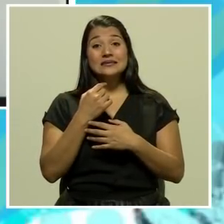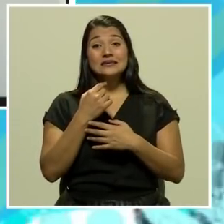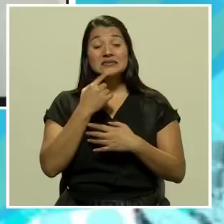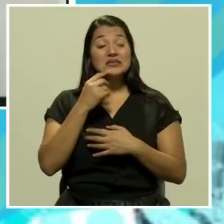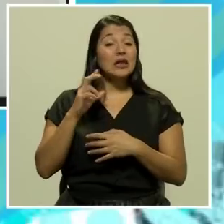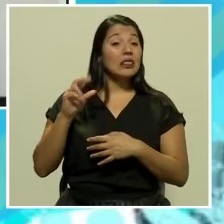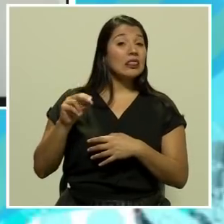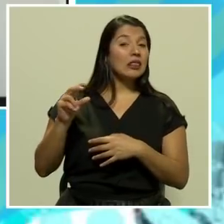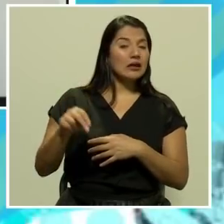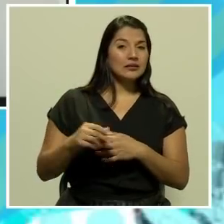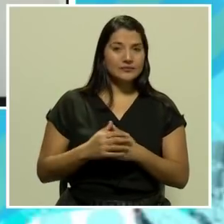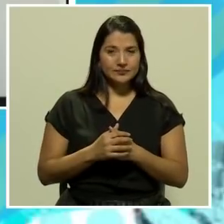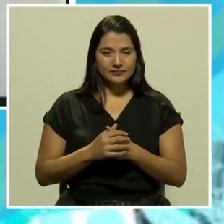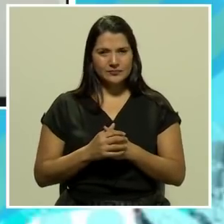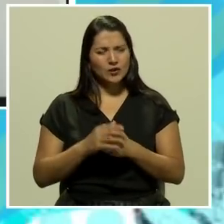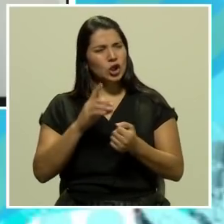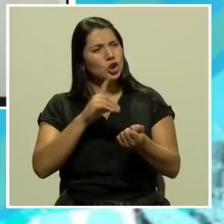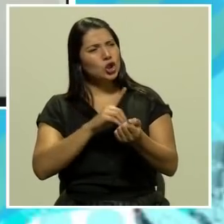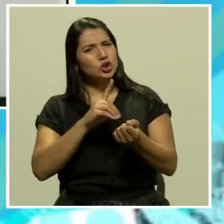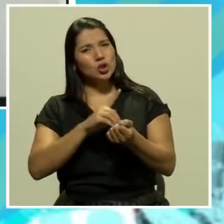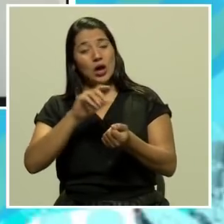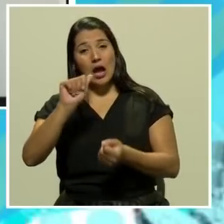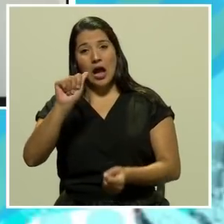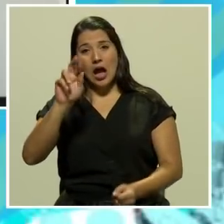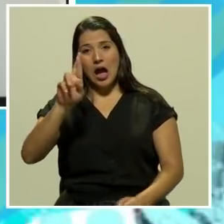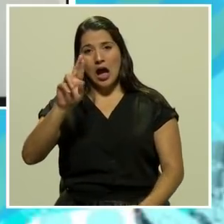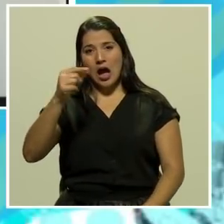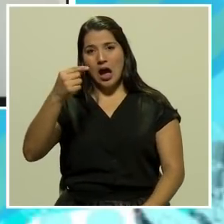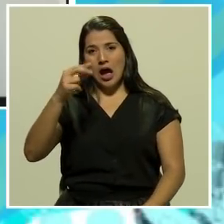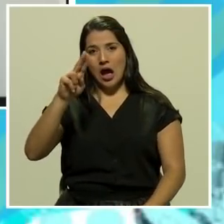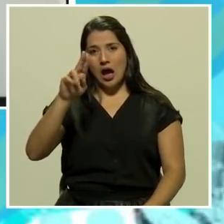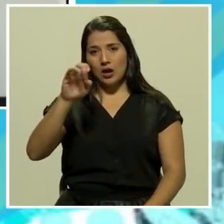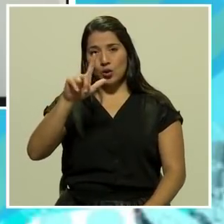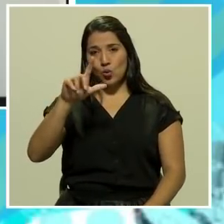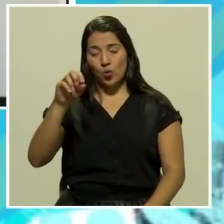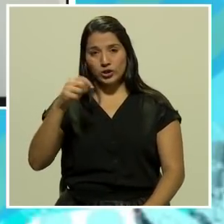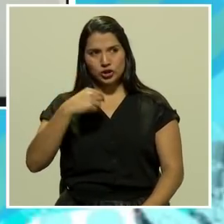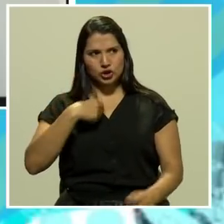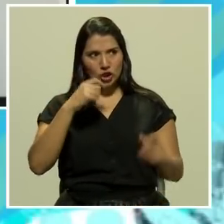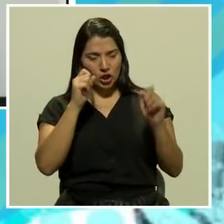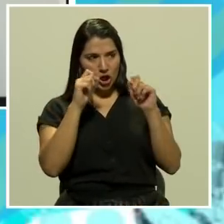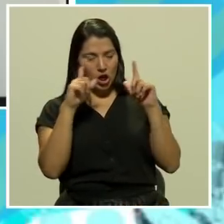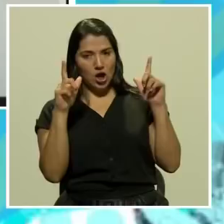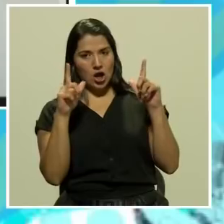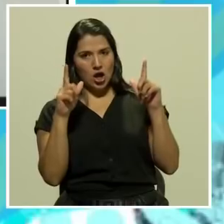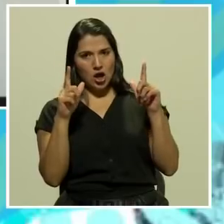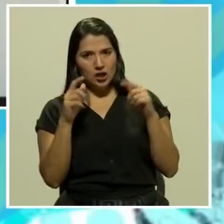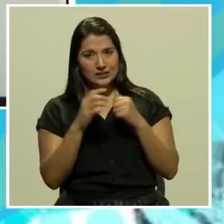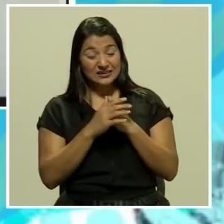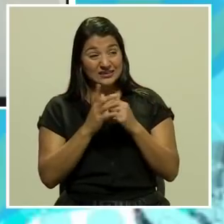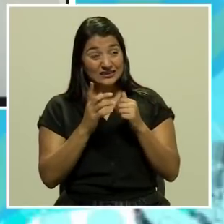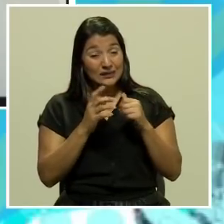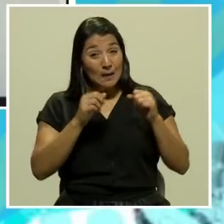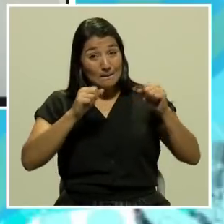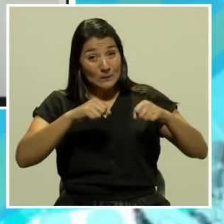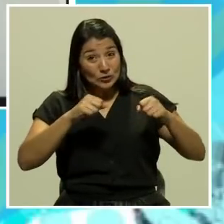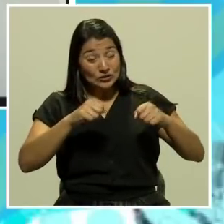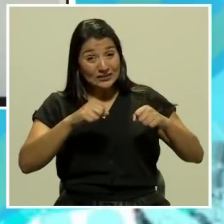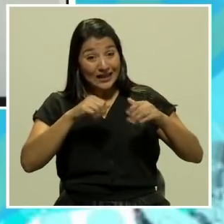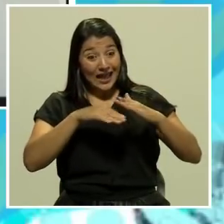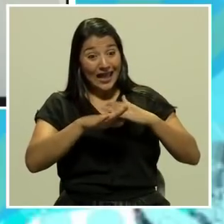meses. Doctor Argüello, me deja completamente en shock. 1.300, la posibilidad de que en